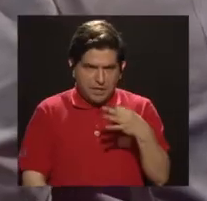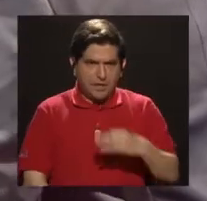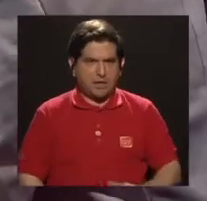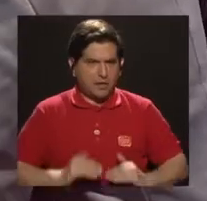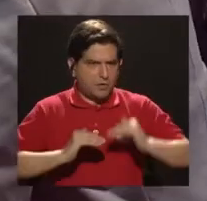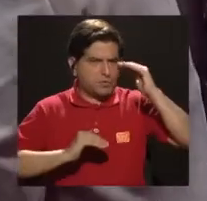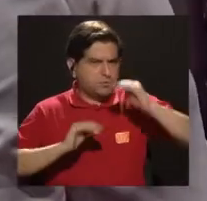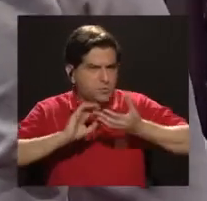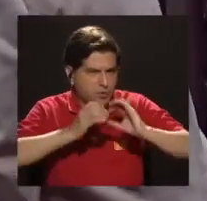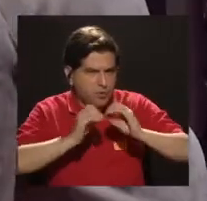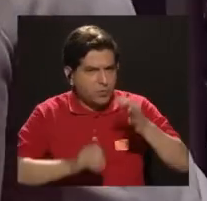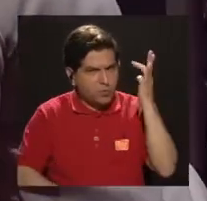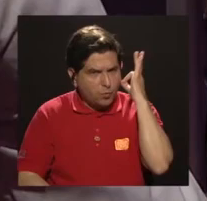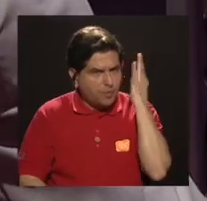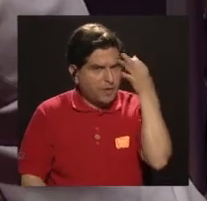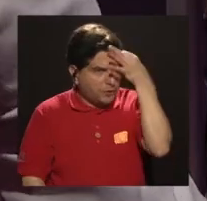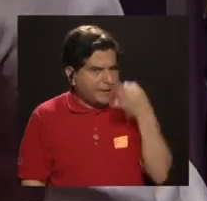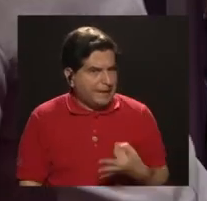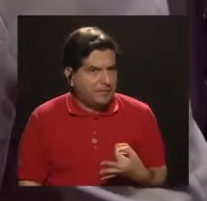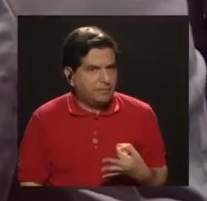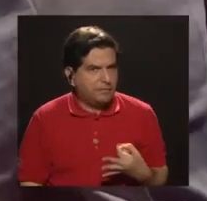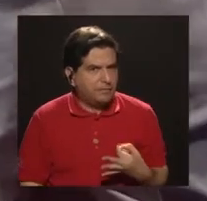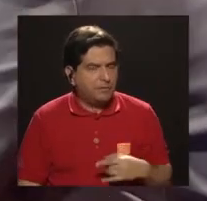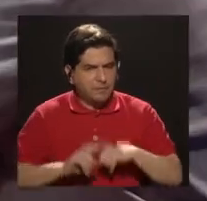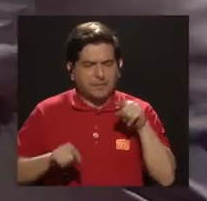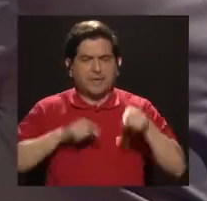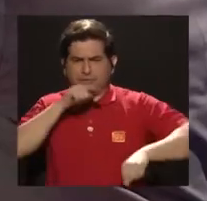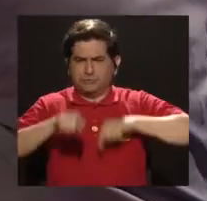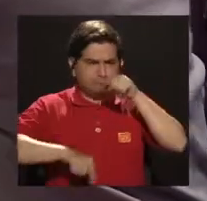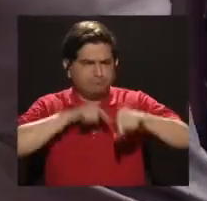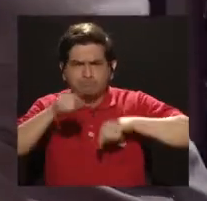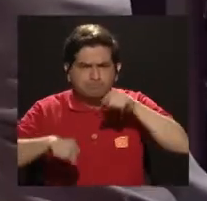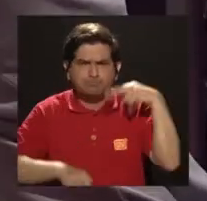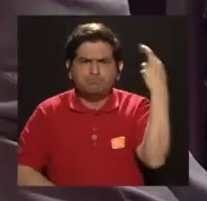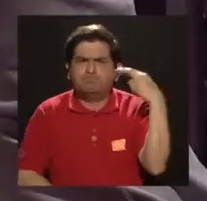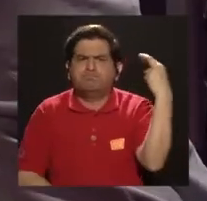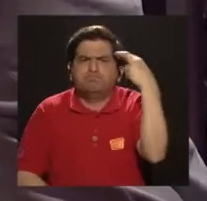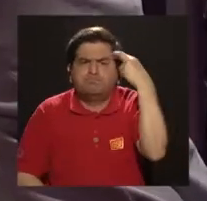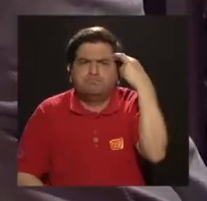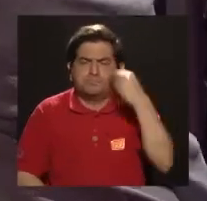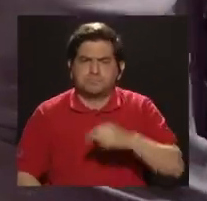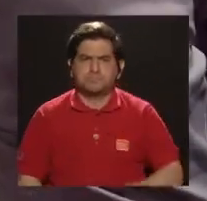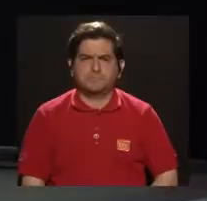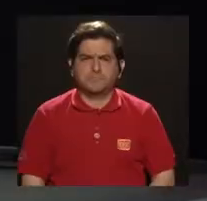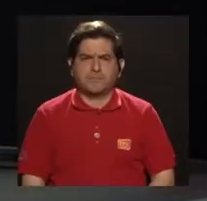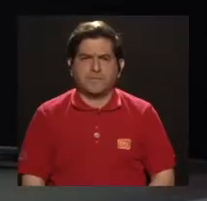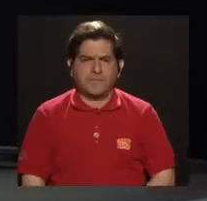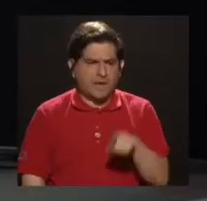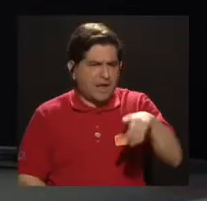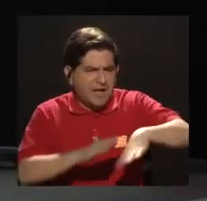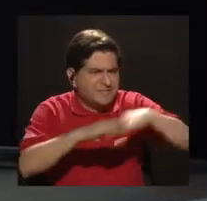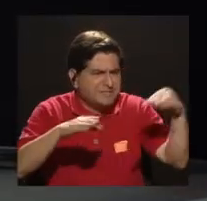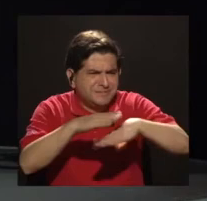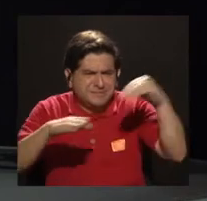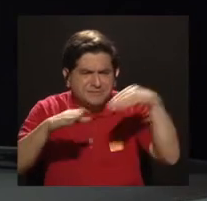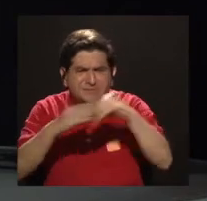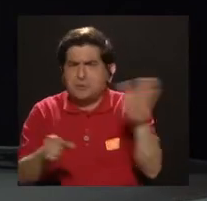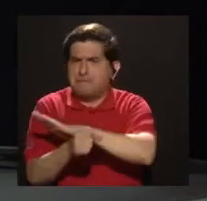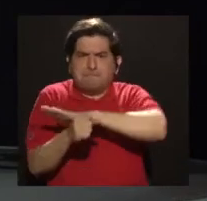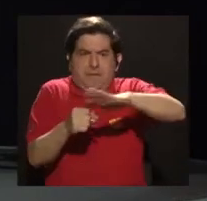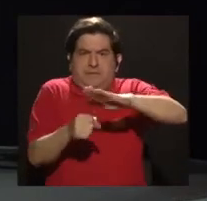mujeres ahí si no estoy pero bueno esa gran crítica es porque bueno hay una exclusión total